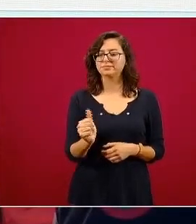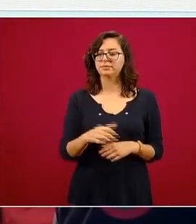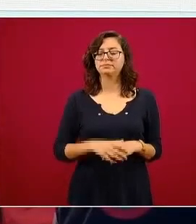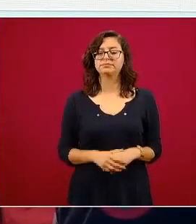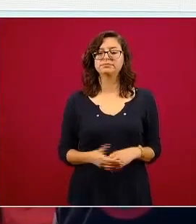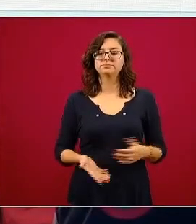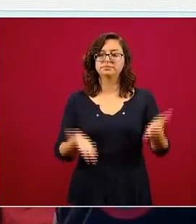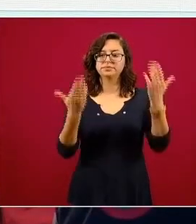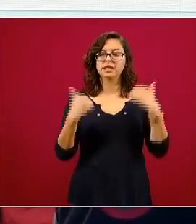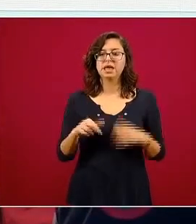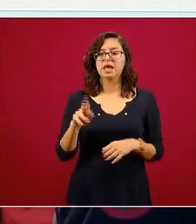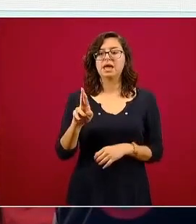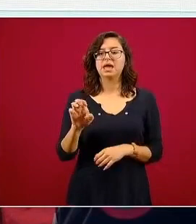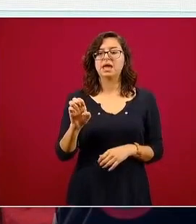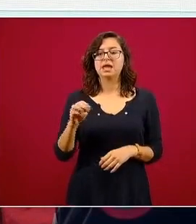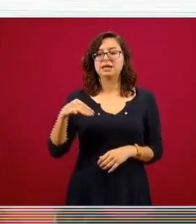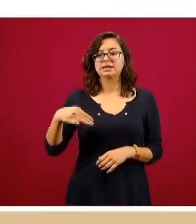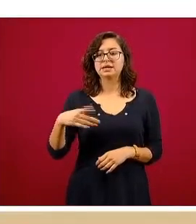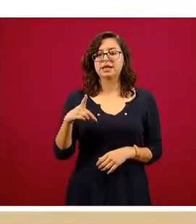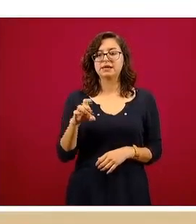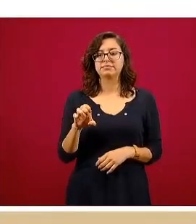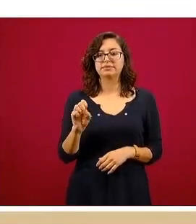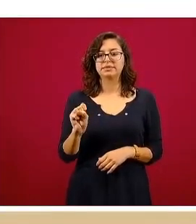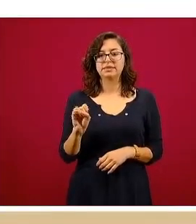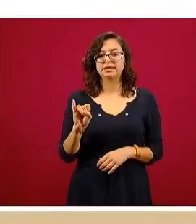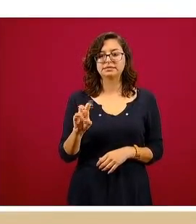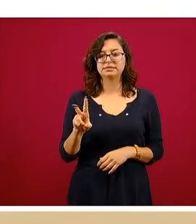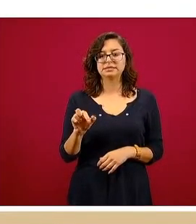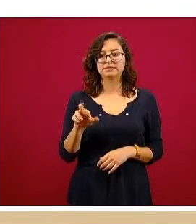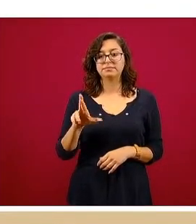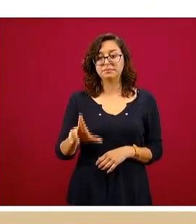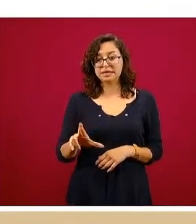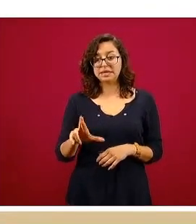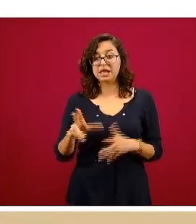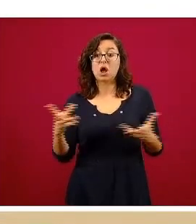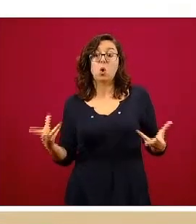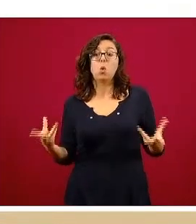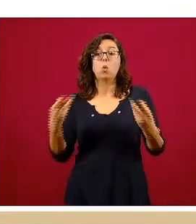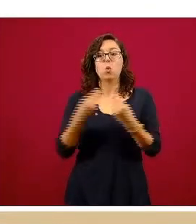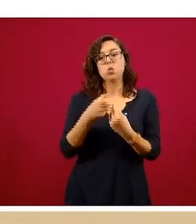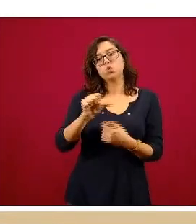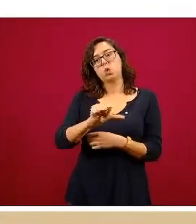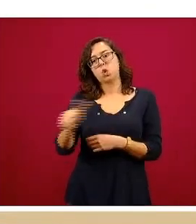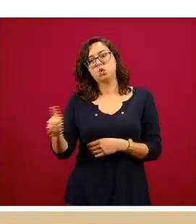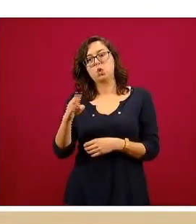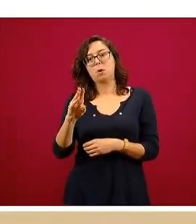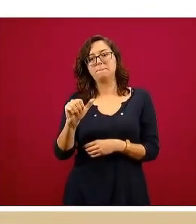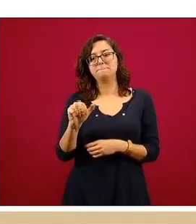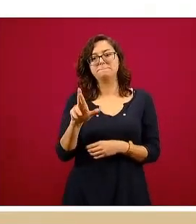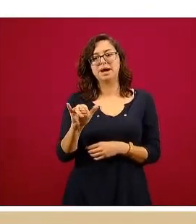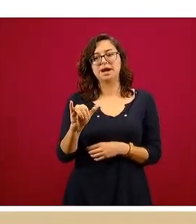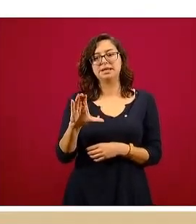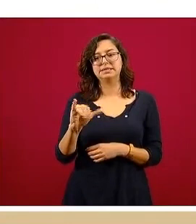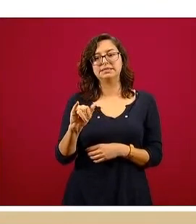El remdesivir, junto con otro medicamento que es el baricitinib,